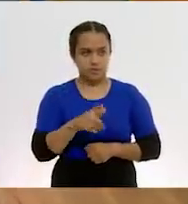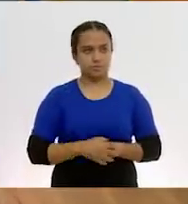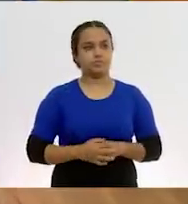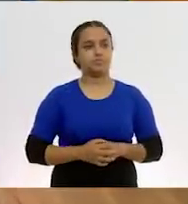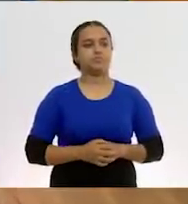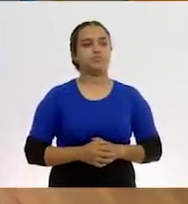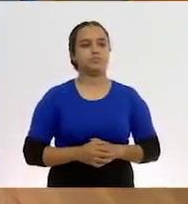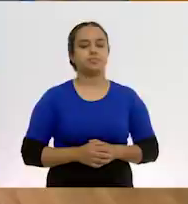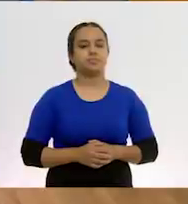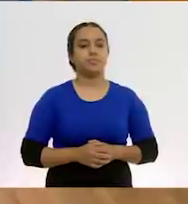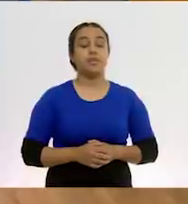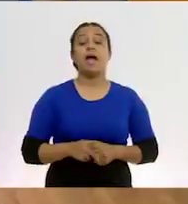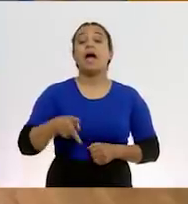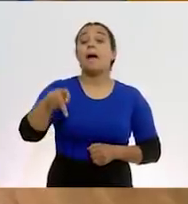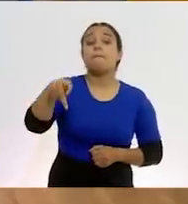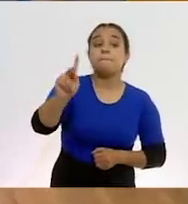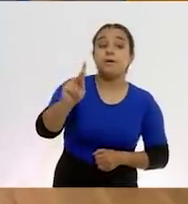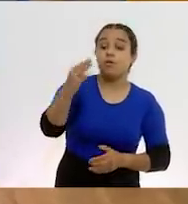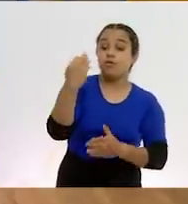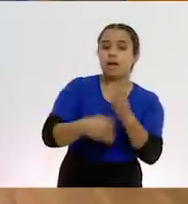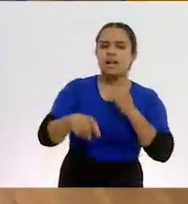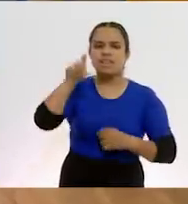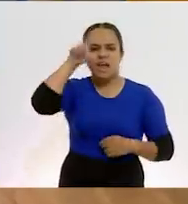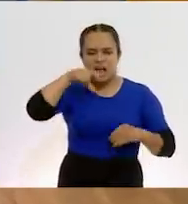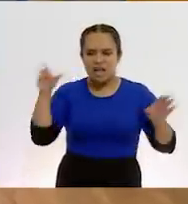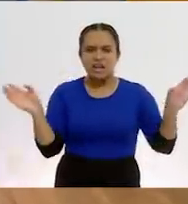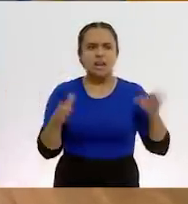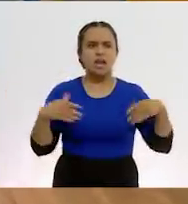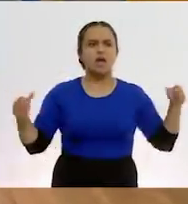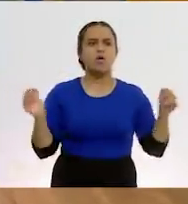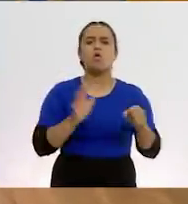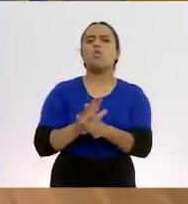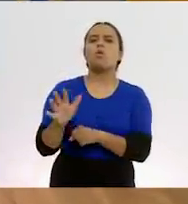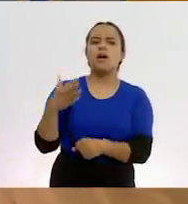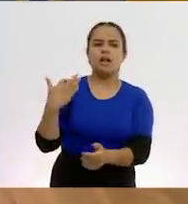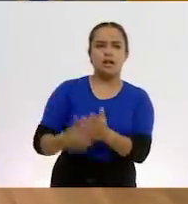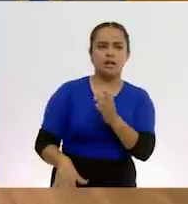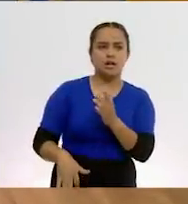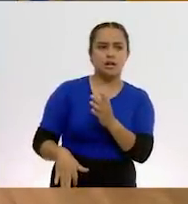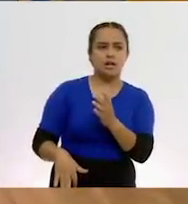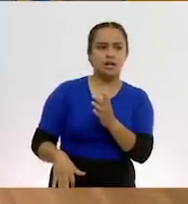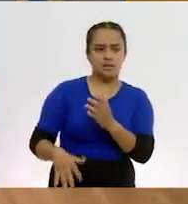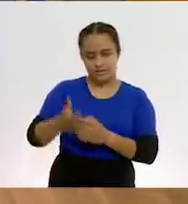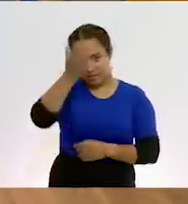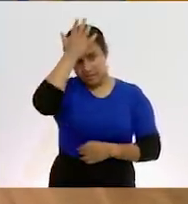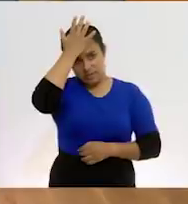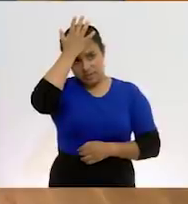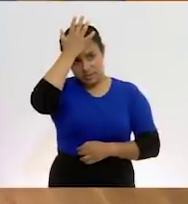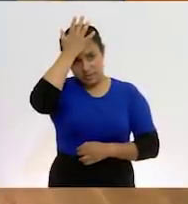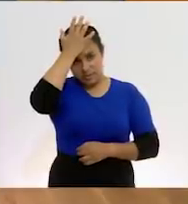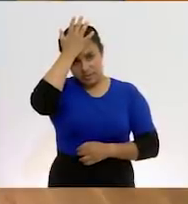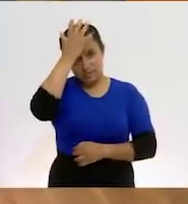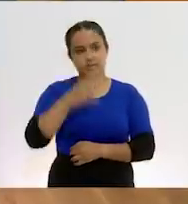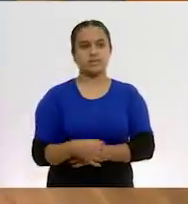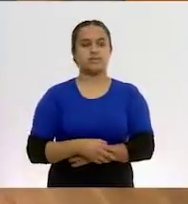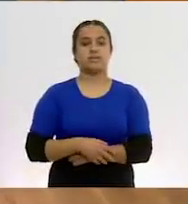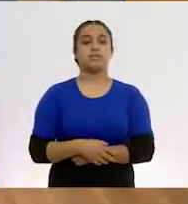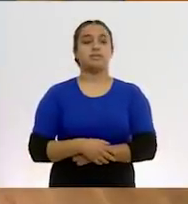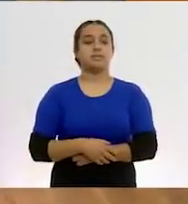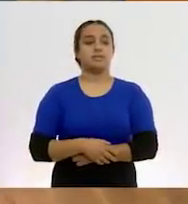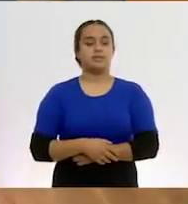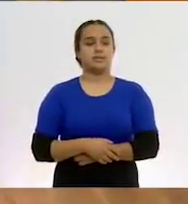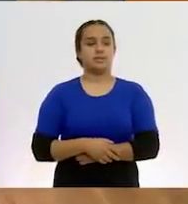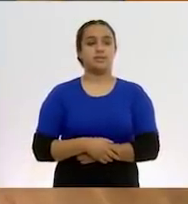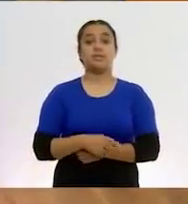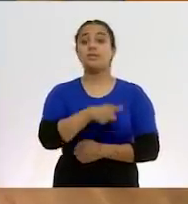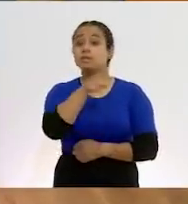que va? Ah, pero algo le falta al águila. Águila. ¿Qué le falta? Eso, a ver. Le falta... A